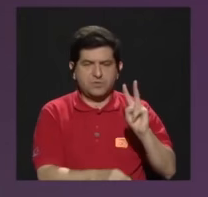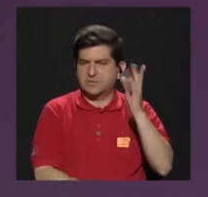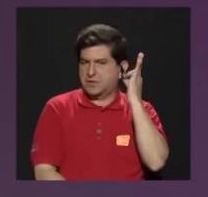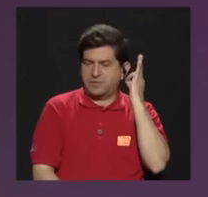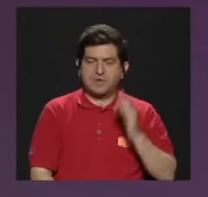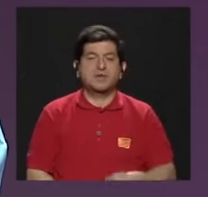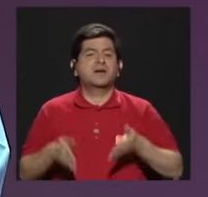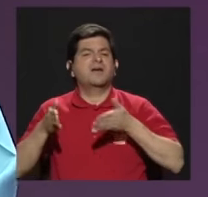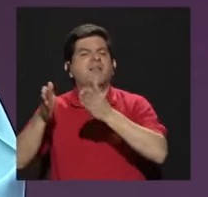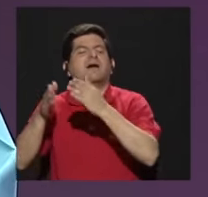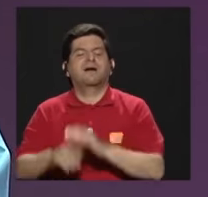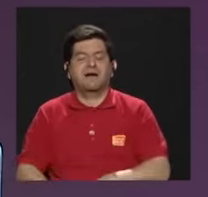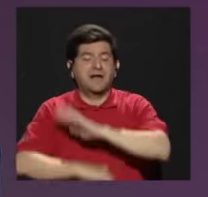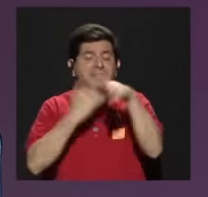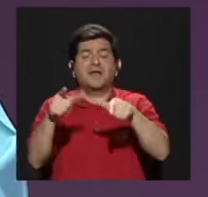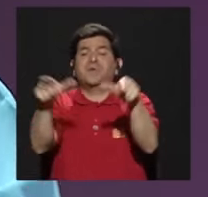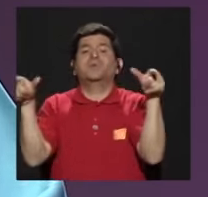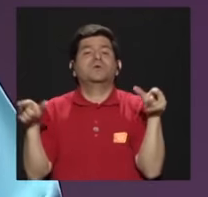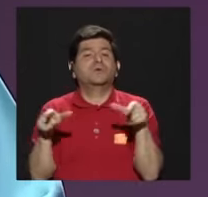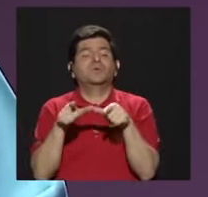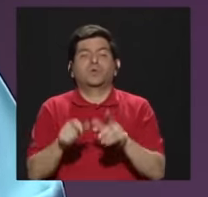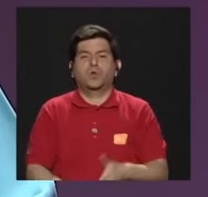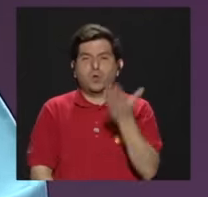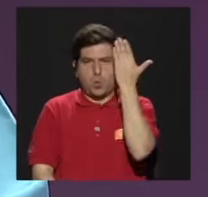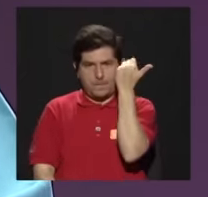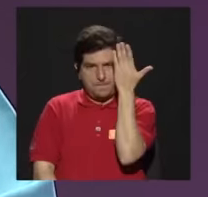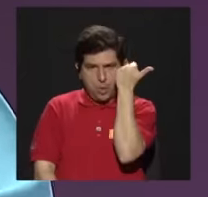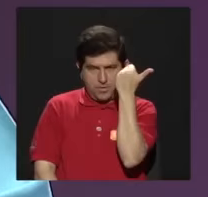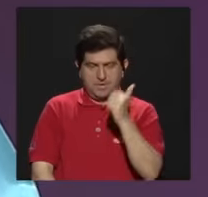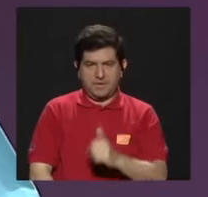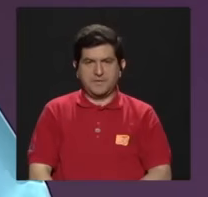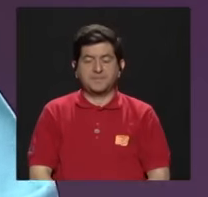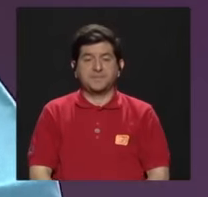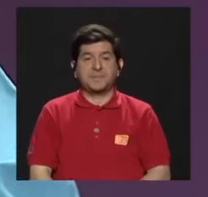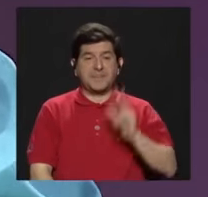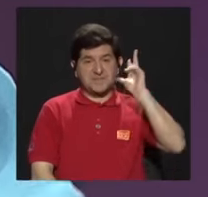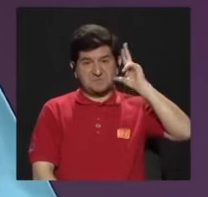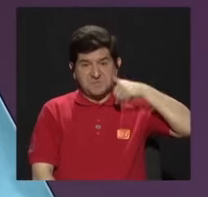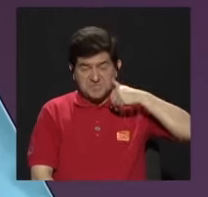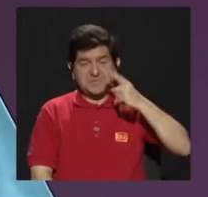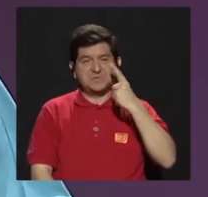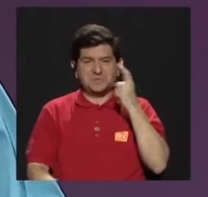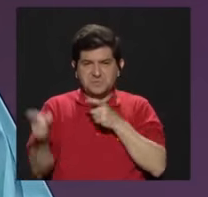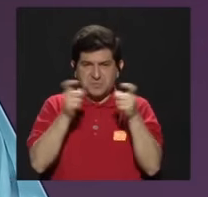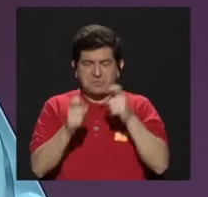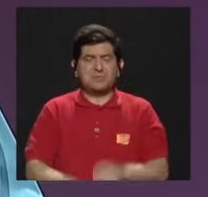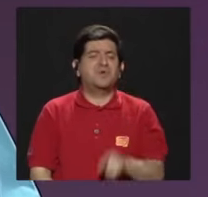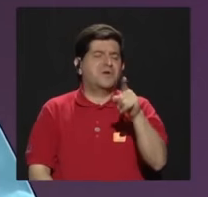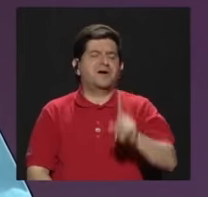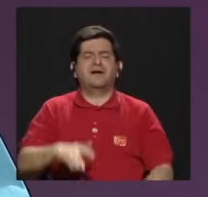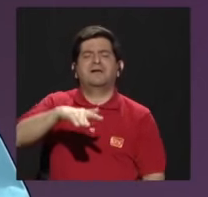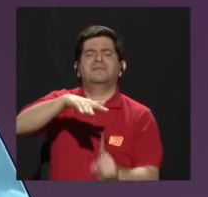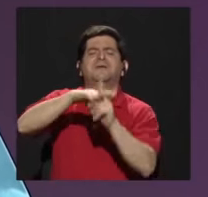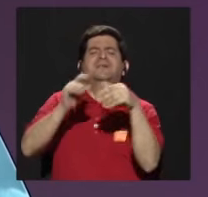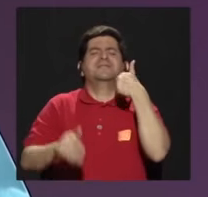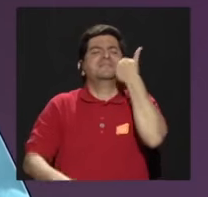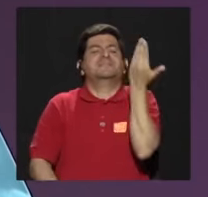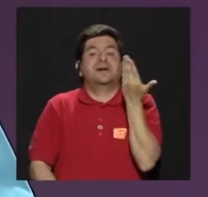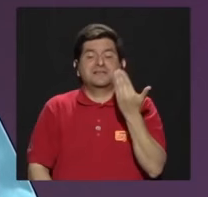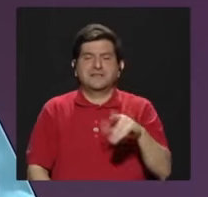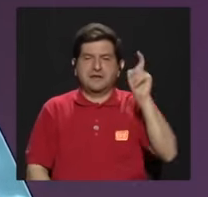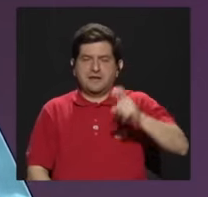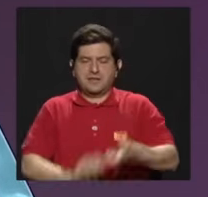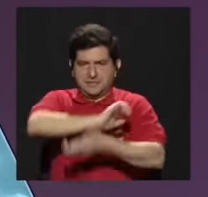calle, en todos los lugares. ¿Por qué? Porque el machismo, el patriarcado está a flor de piel y eso es lo que hay que